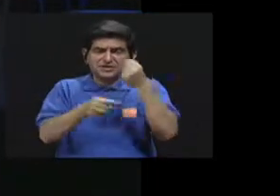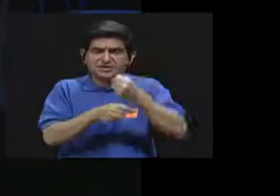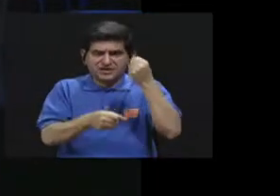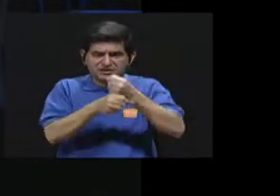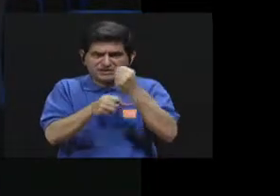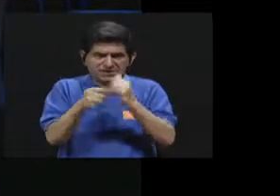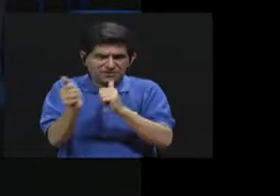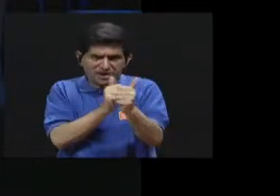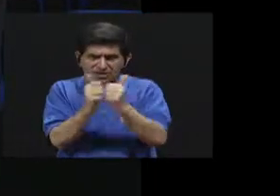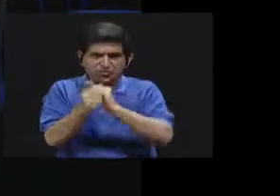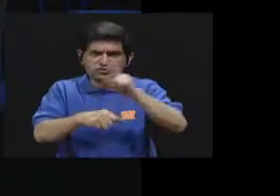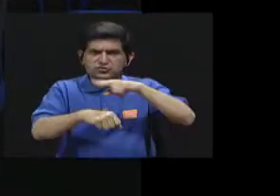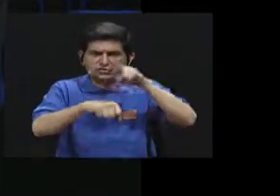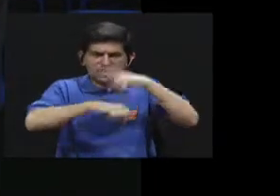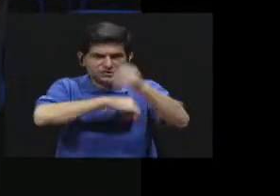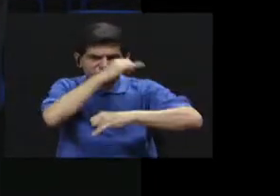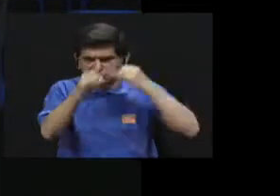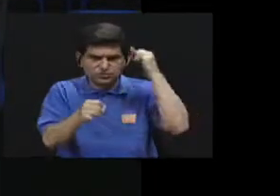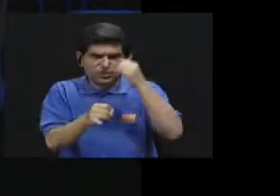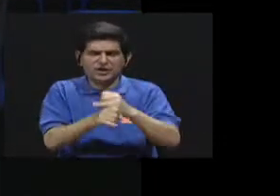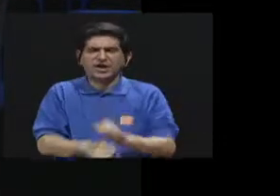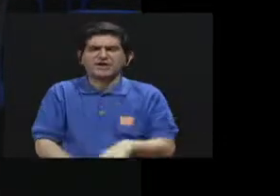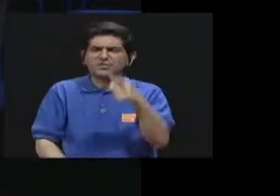Bueno, sí. Y precisamente, ya que viste